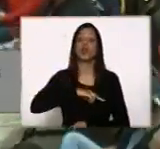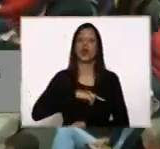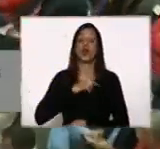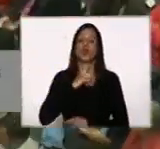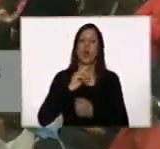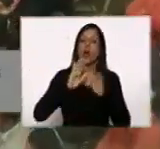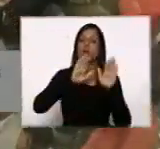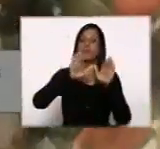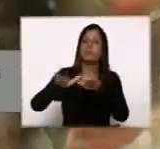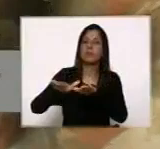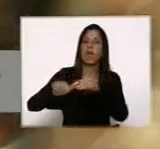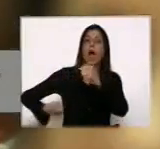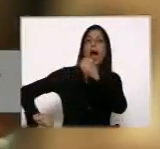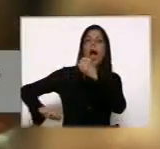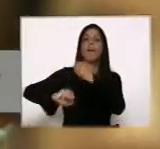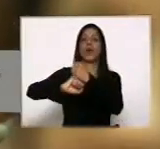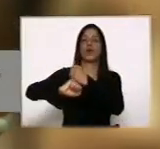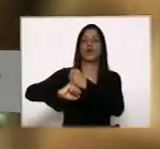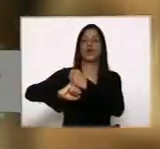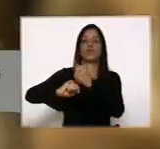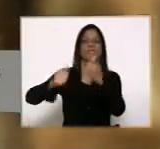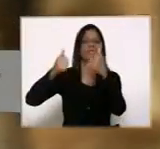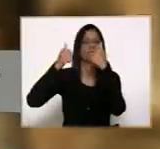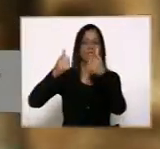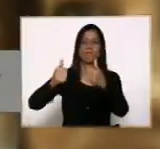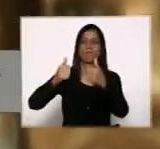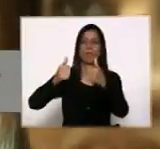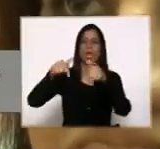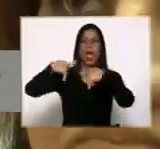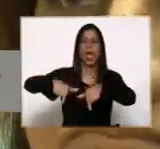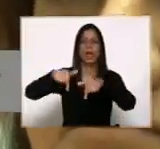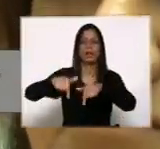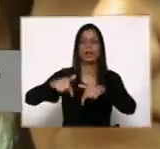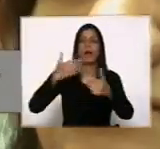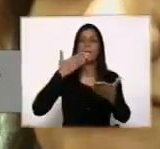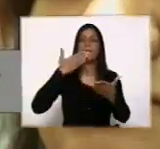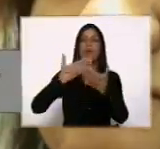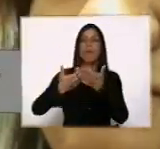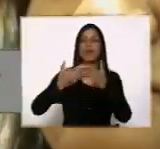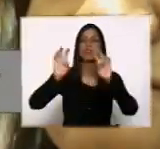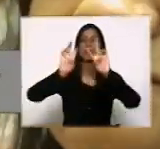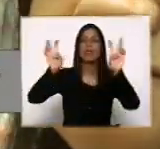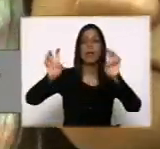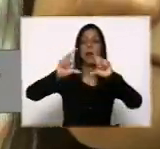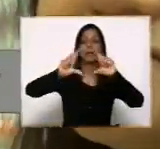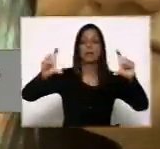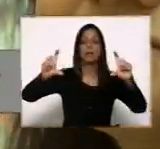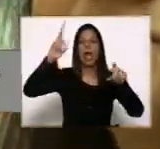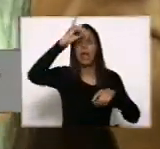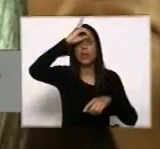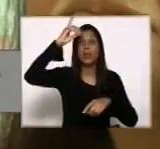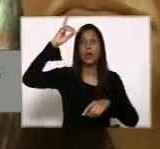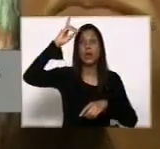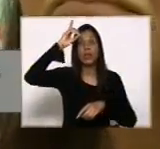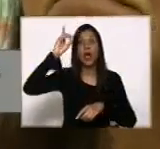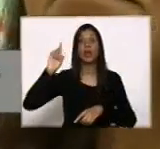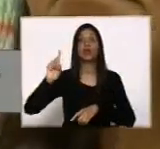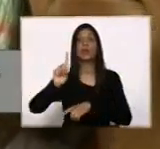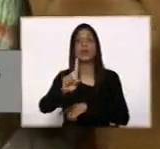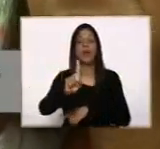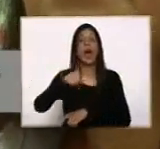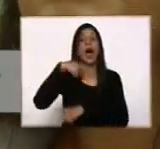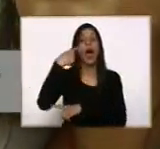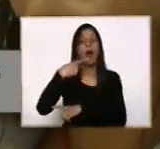el apoyo irrestricto a esta propuesta que ha hecho el constituyente Diosdado